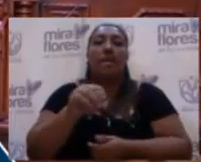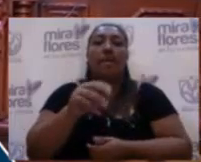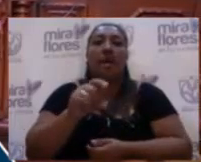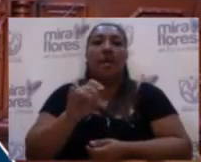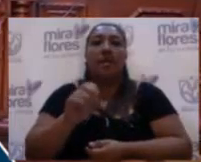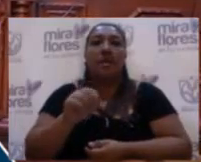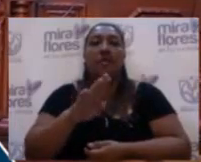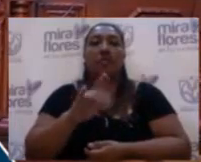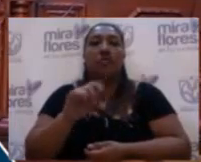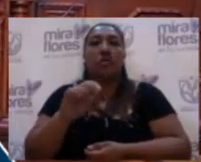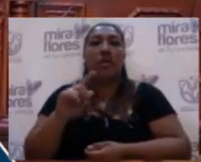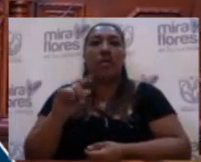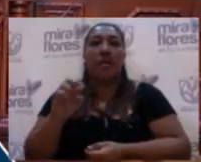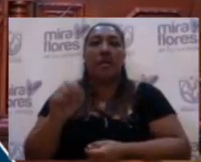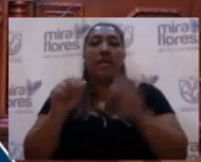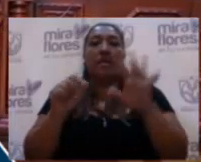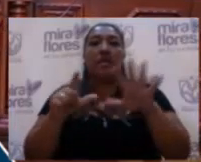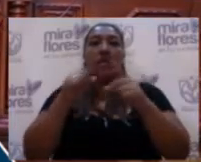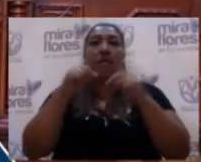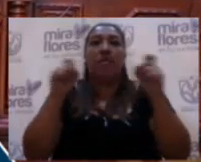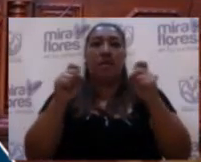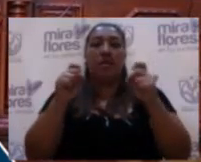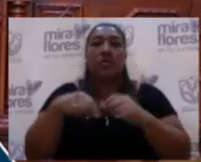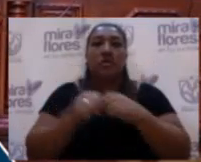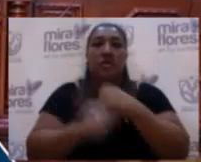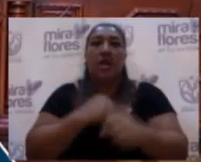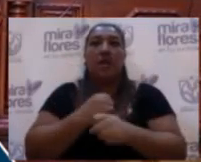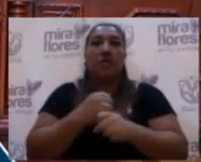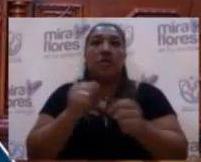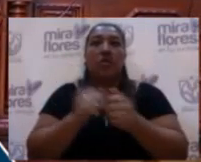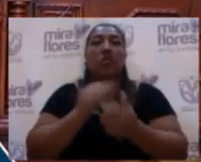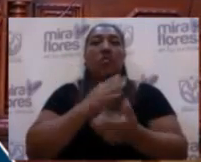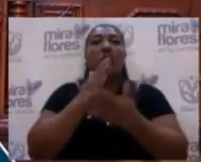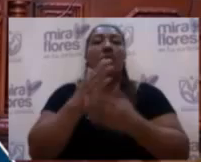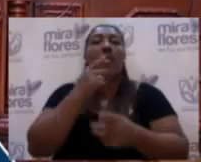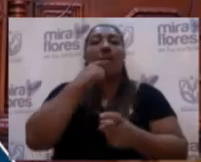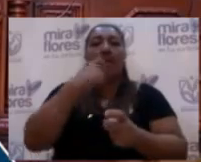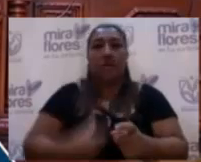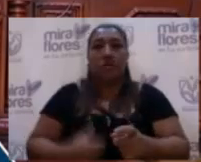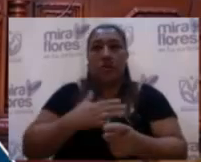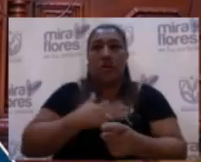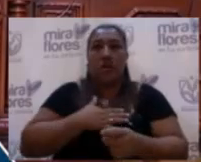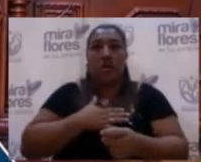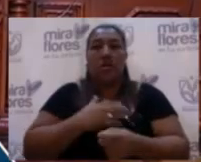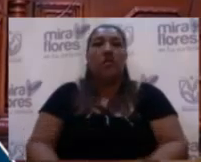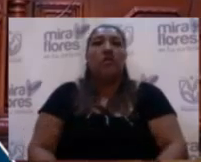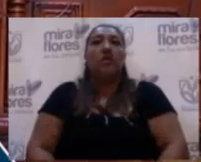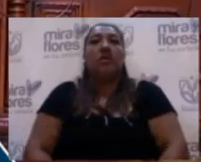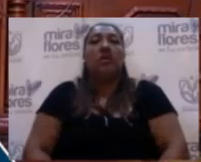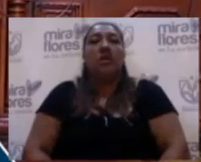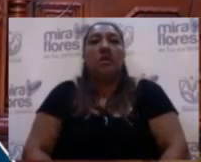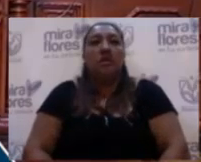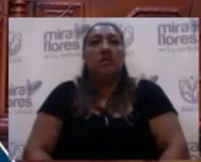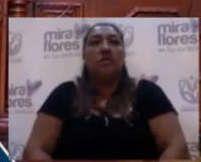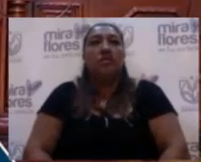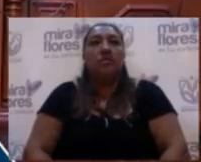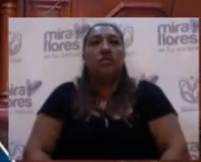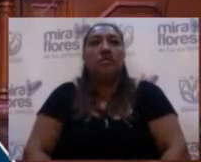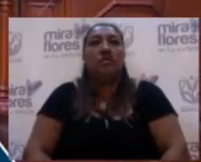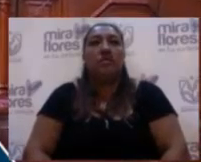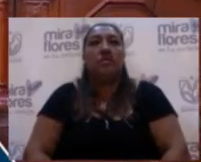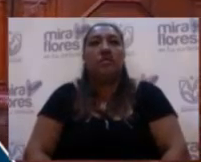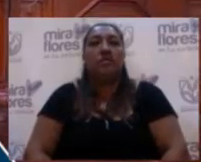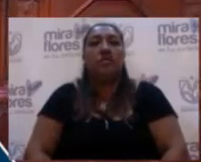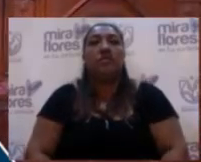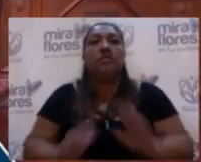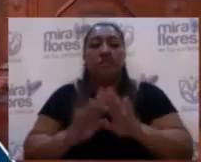Bustamante Castro por el día 7 de marzo del presente año por motivos personales. Al debate. No teniendo